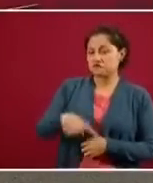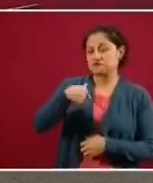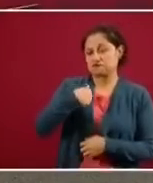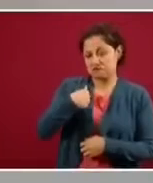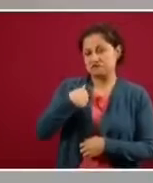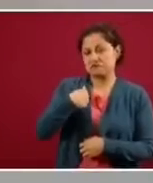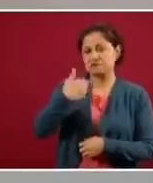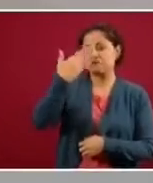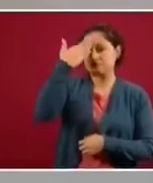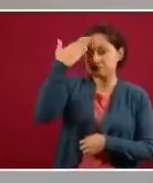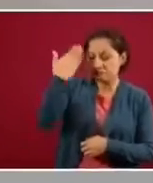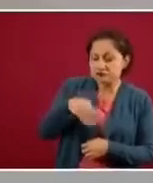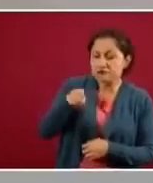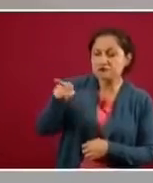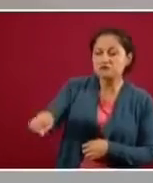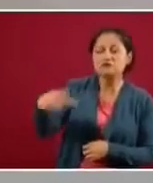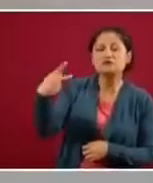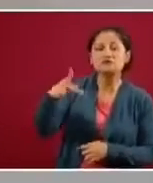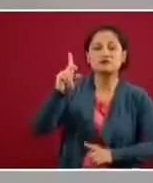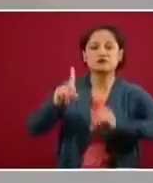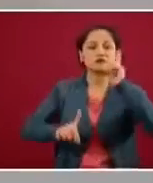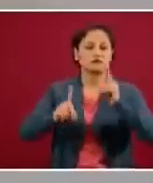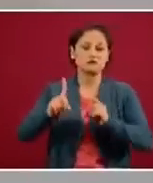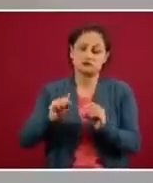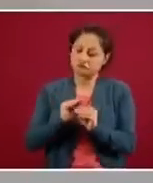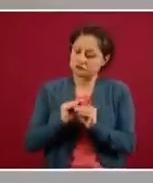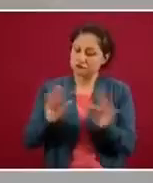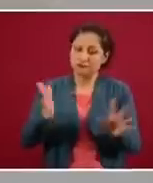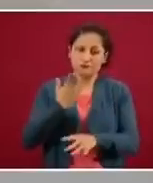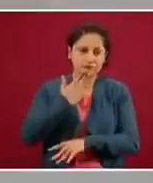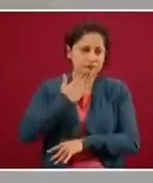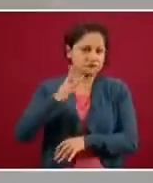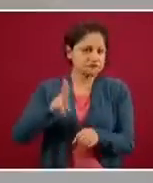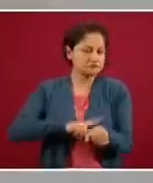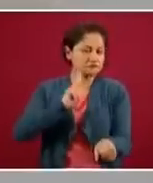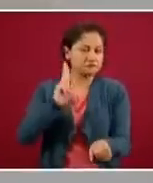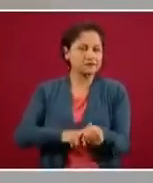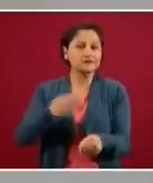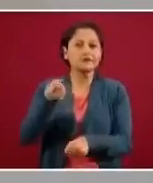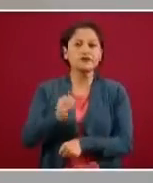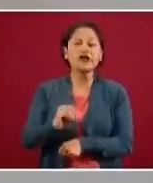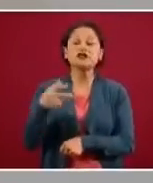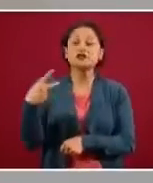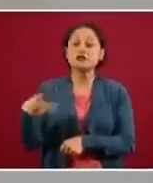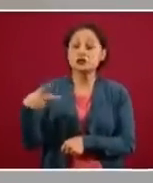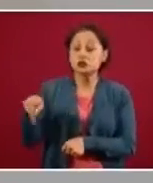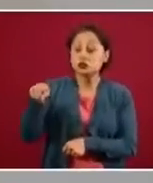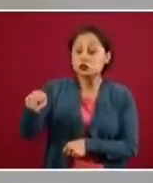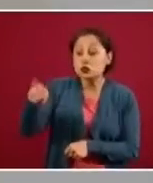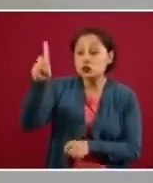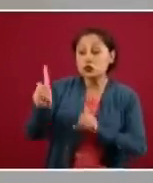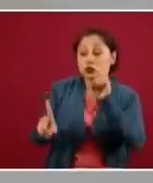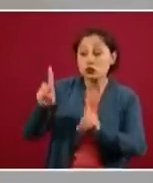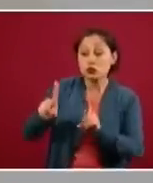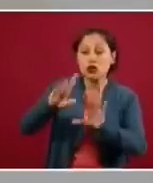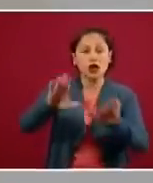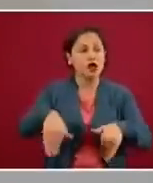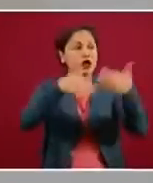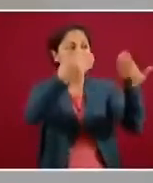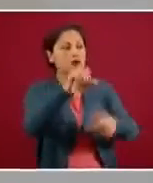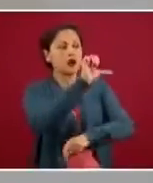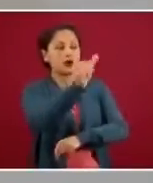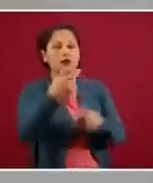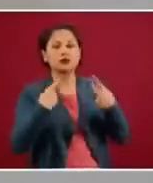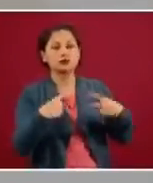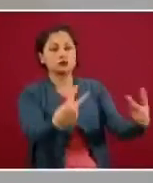completamente naturales, genuinas, legítimas y porque seguramente reflejan la inquietud de al menos una persona que nos está escuchando.